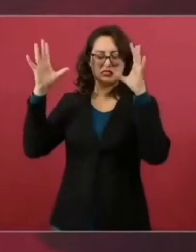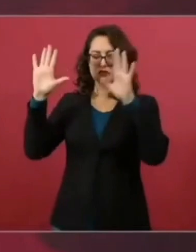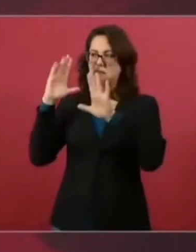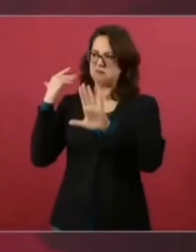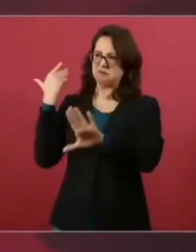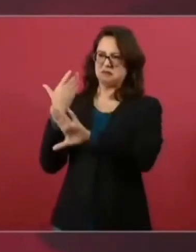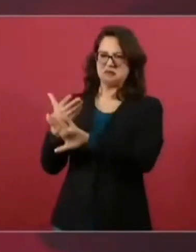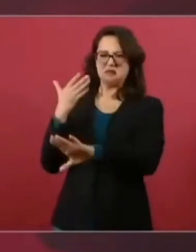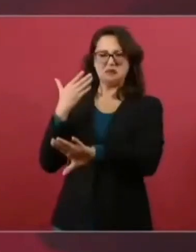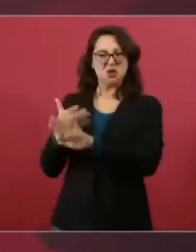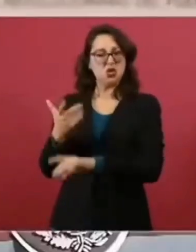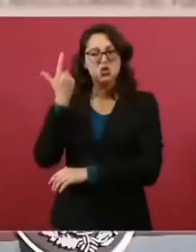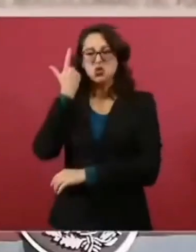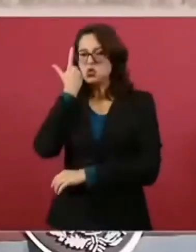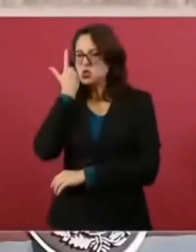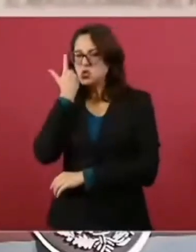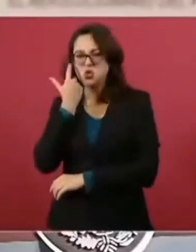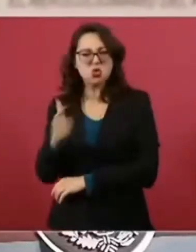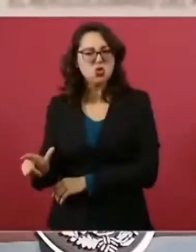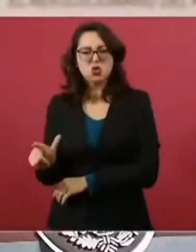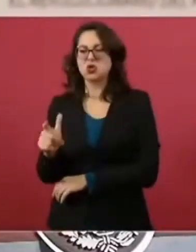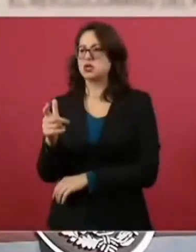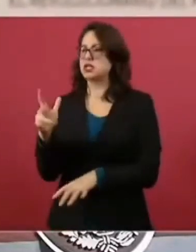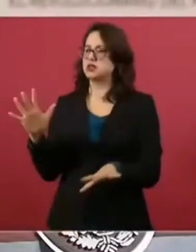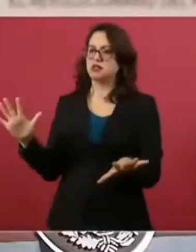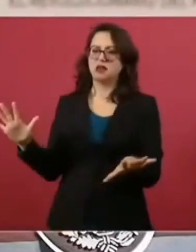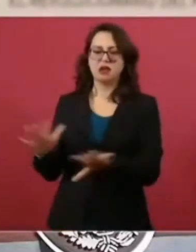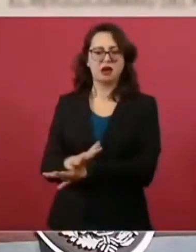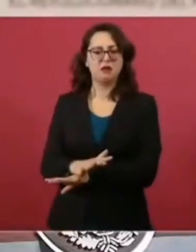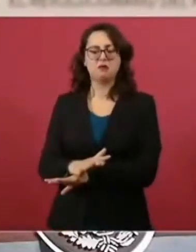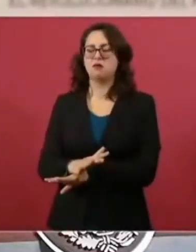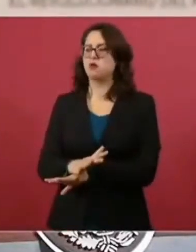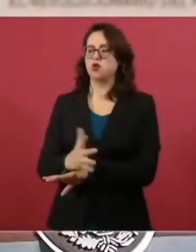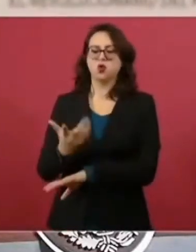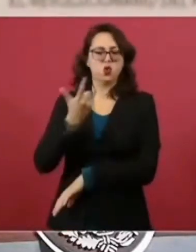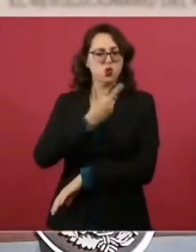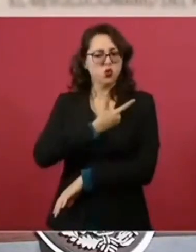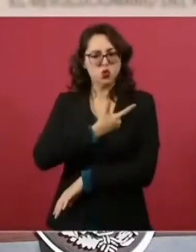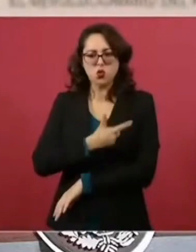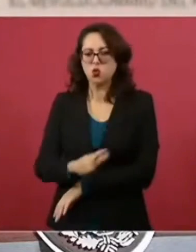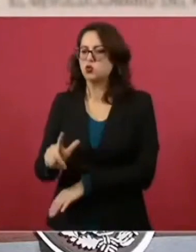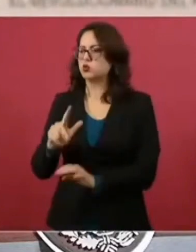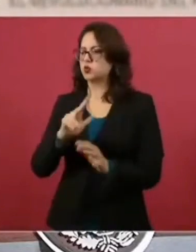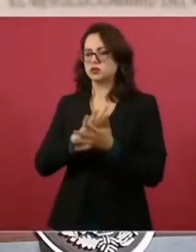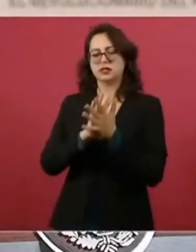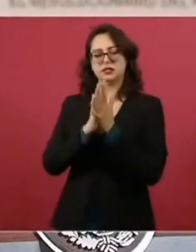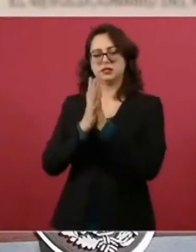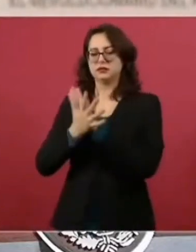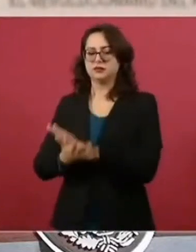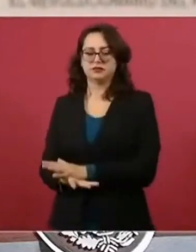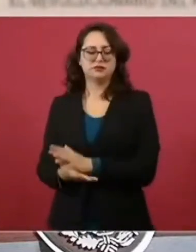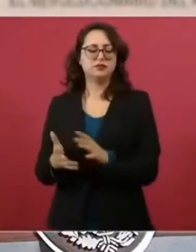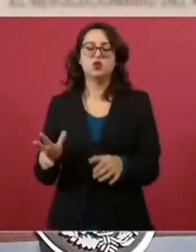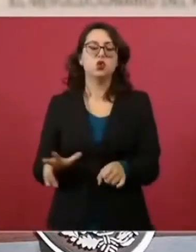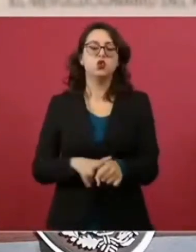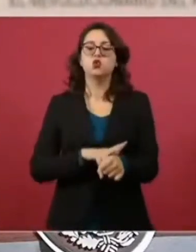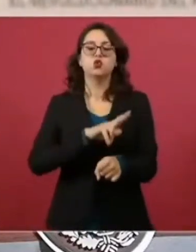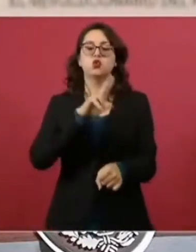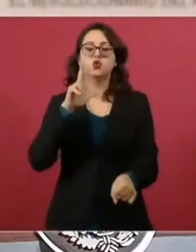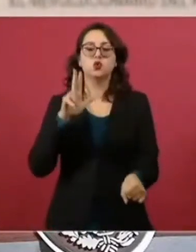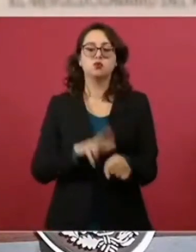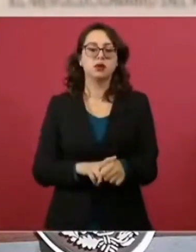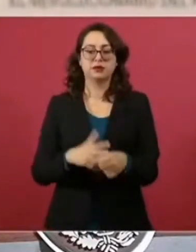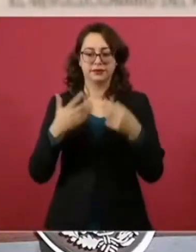conservadora. Siempre ha sido así, siempre. Cuando les hablo de más de un